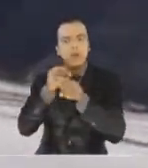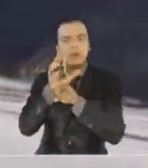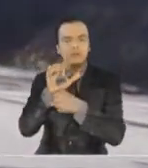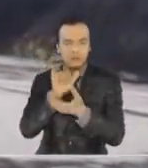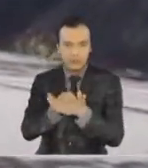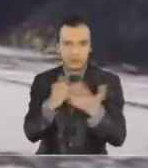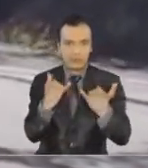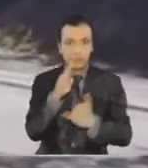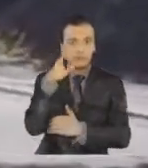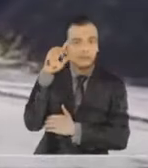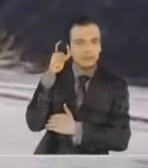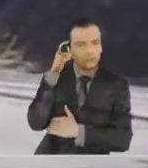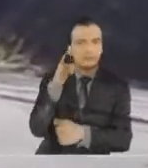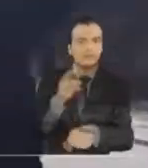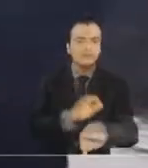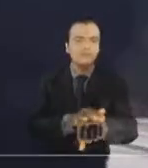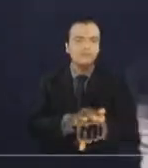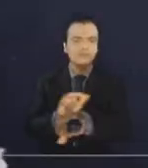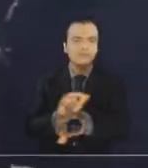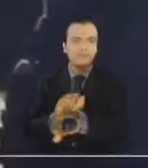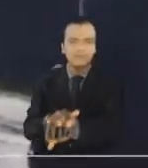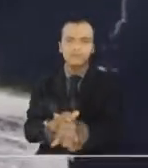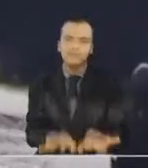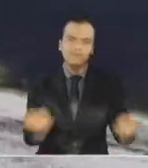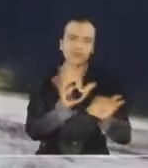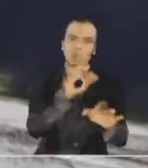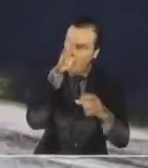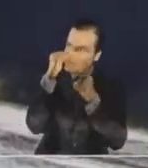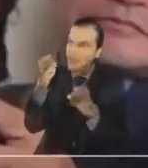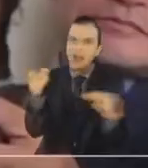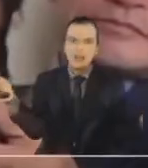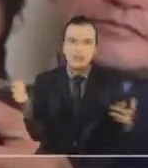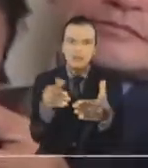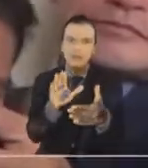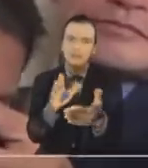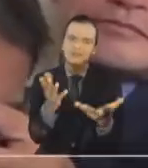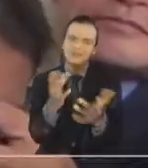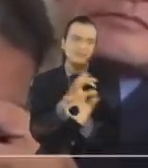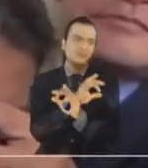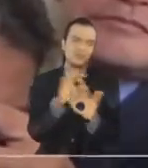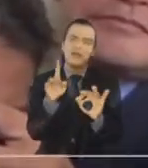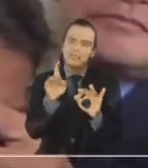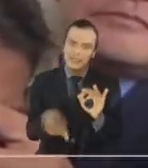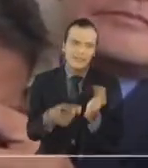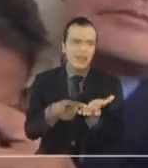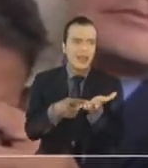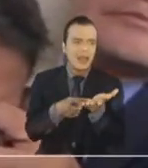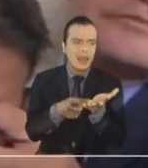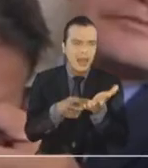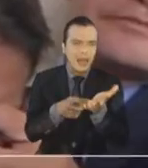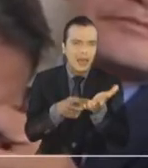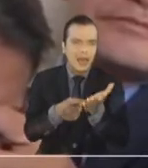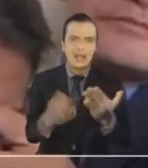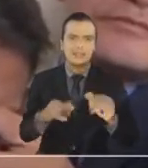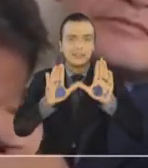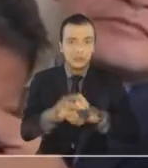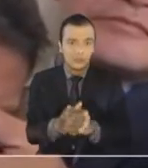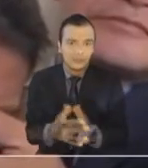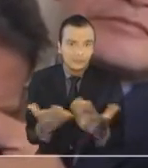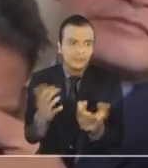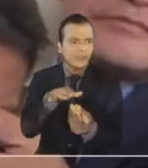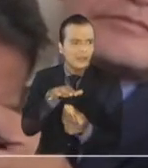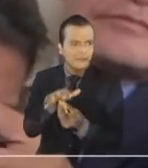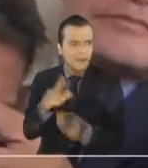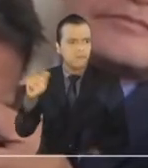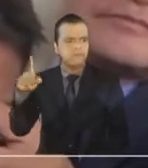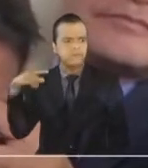la vía del diálogo y no realizar vías de hecho como taponar la carretera. No podemos seguir afectando el desarrollo